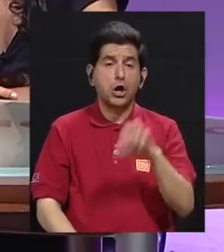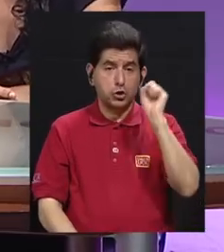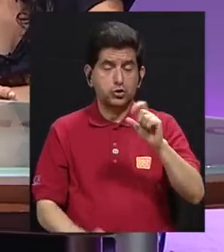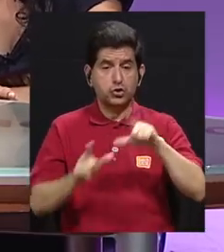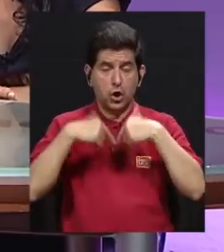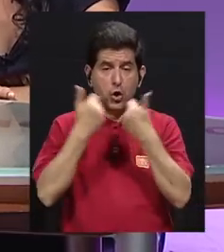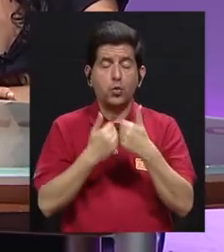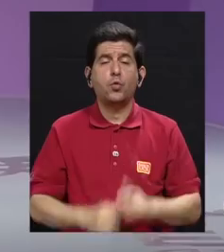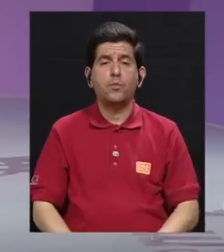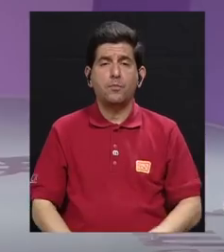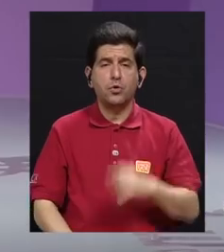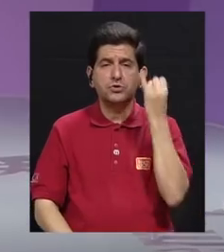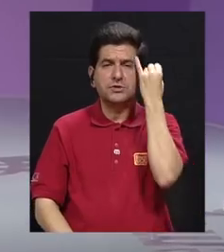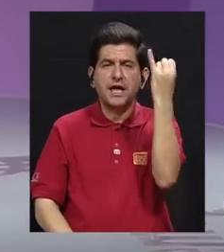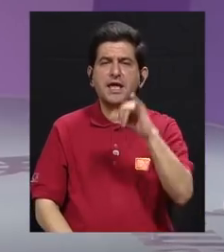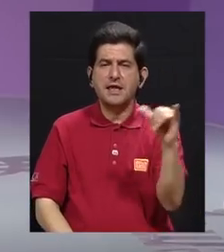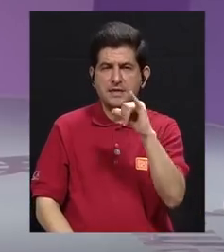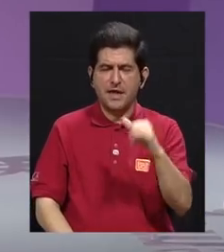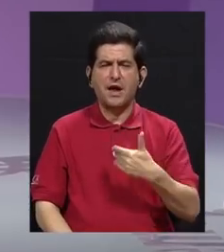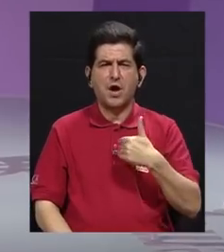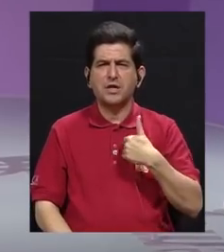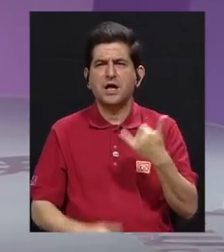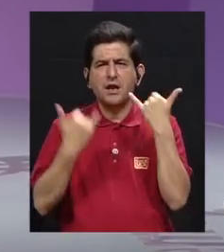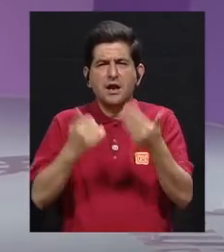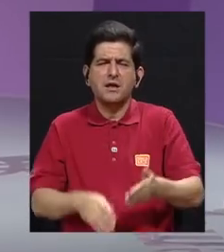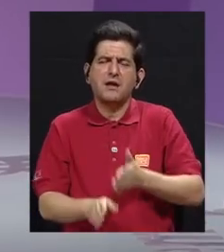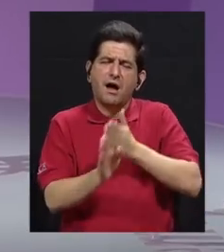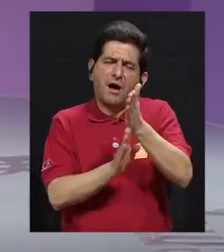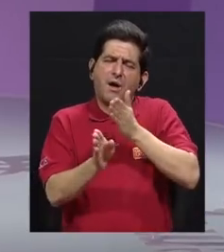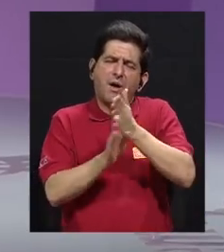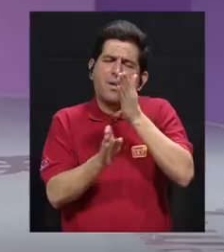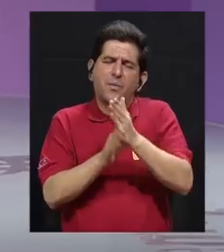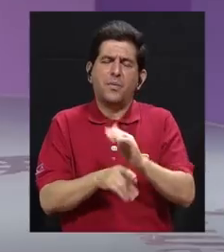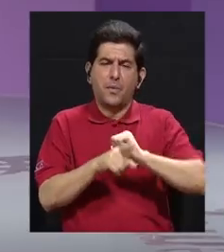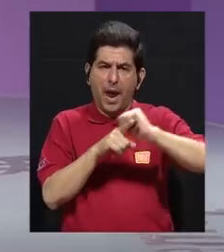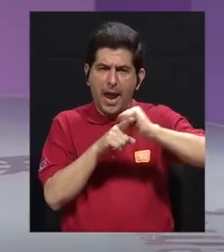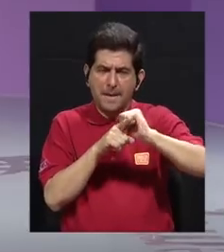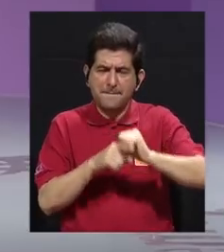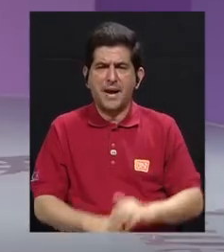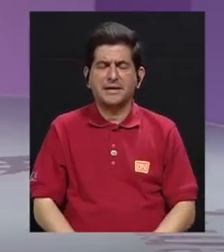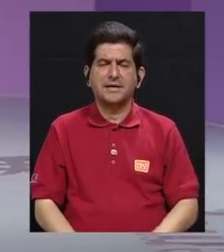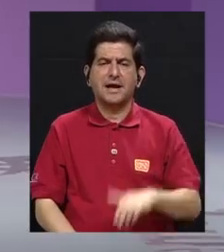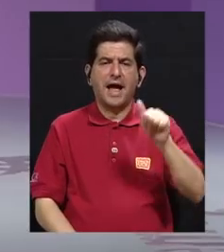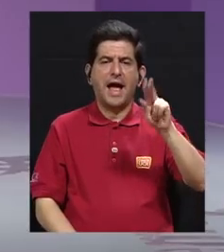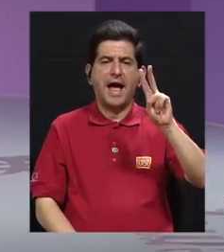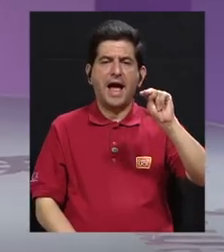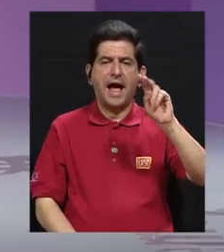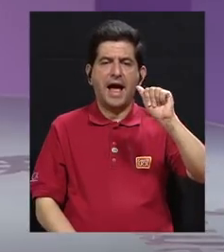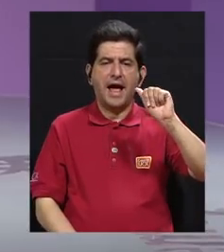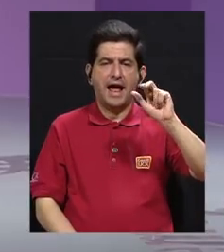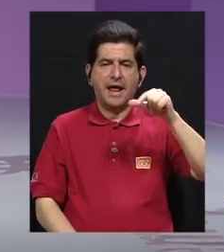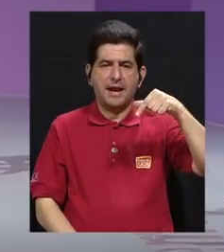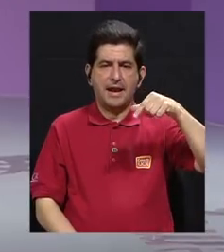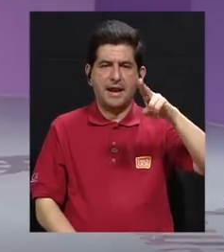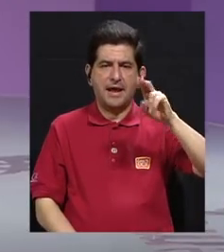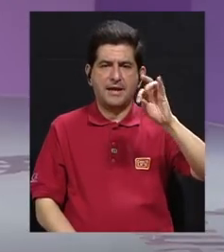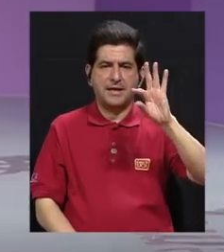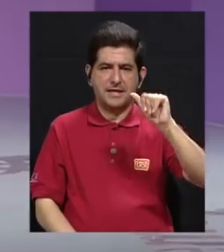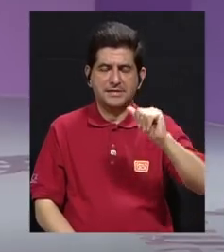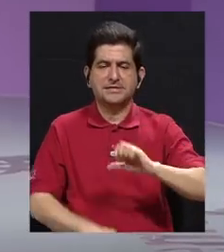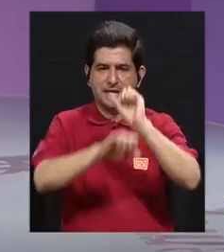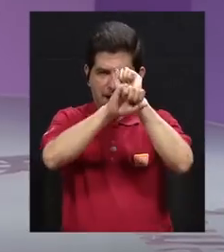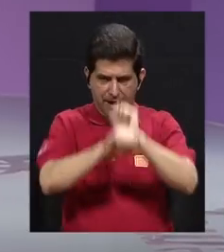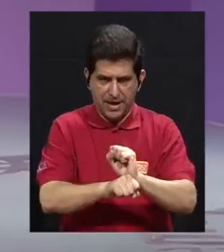claro, que están, claro, haciendo desde allá. O sea, los grupos de afinidad, uh-huh, tienen una larga trayectoria dentro de las prácticas anarquistas